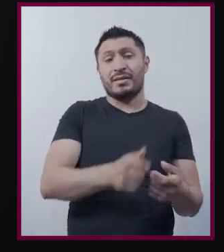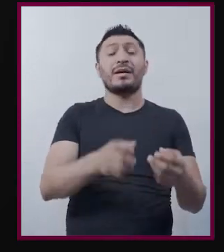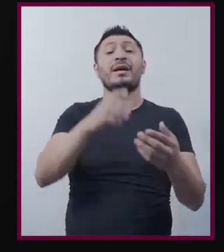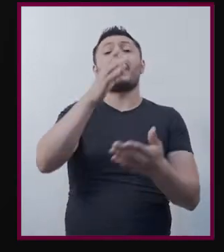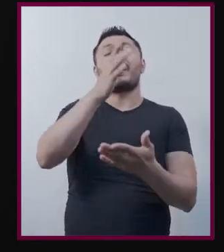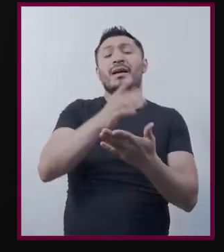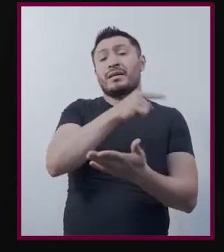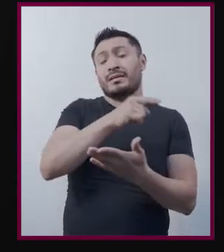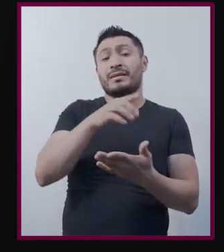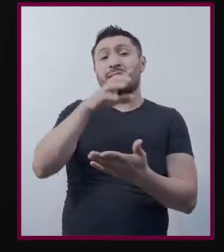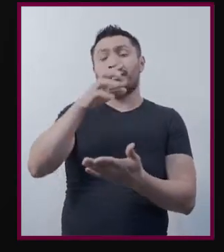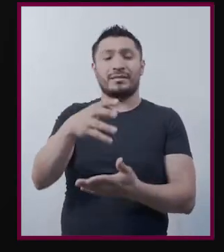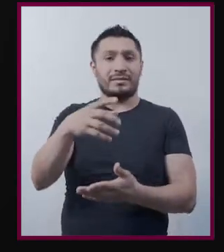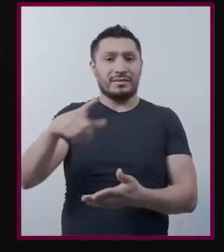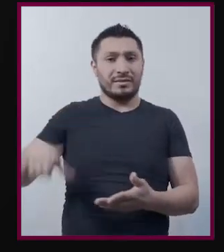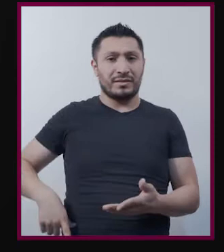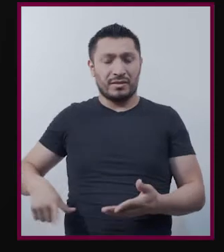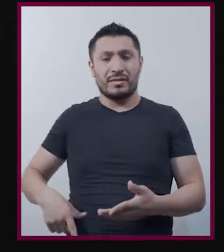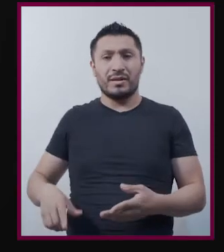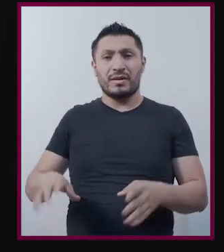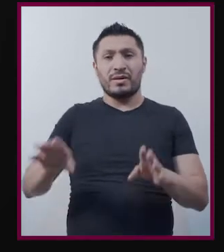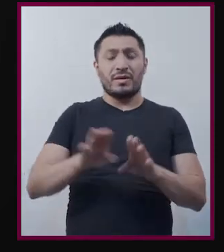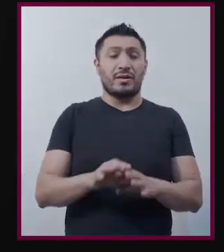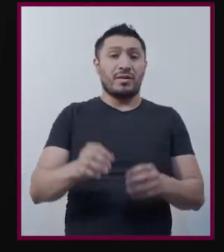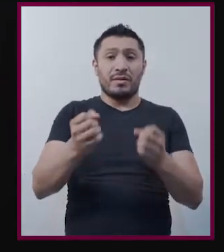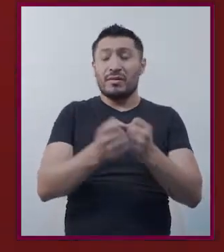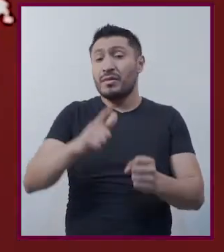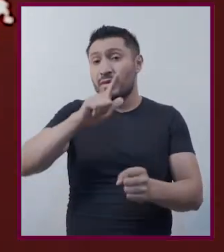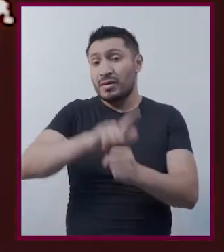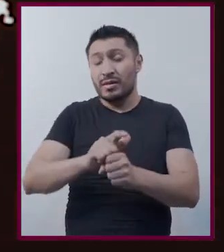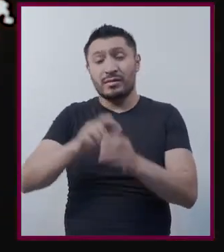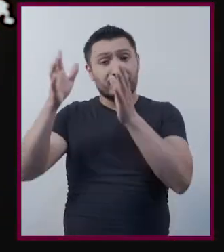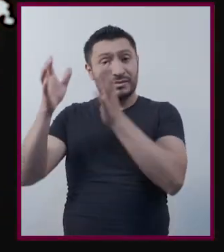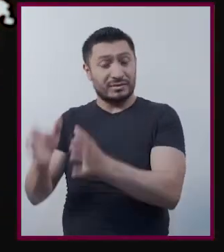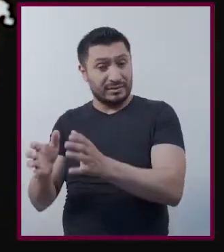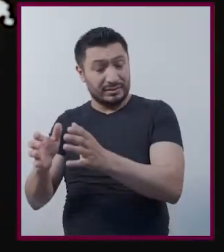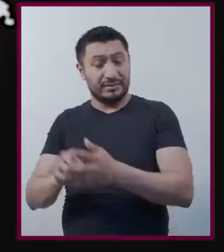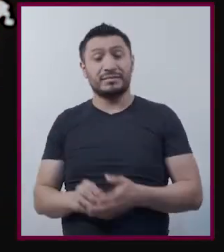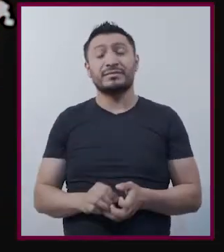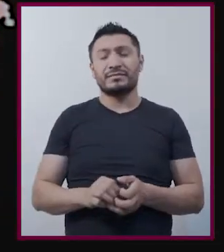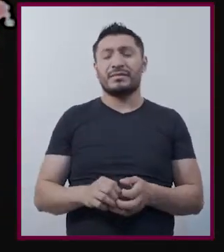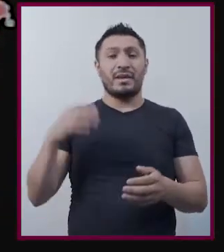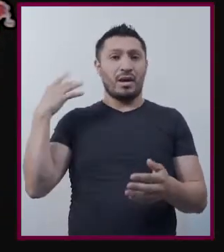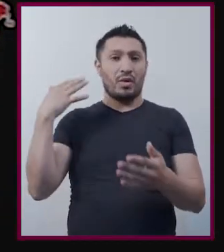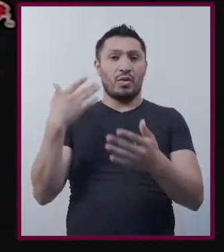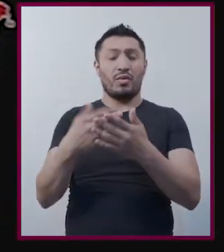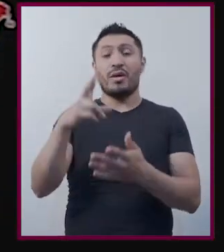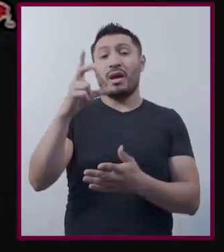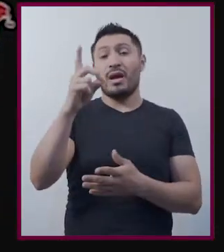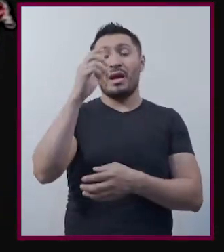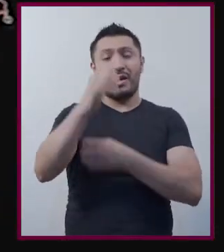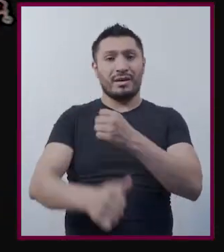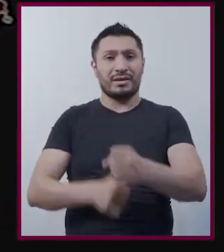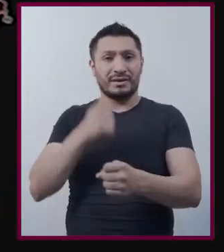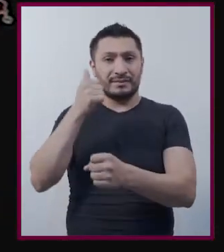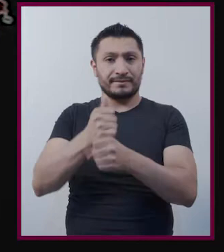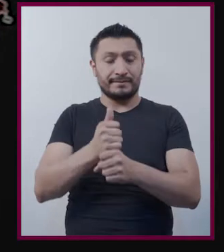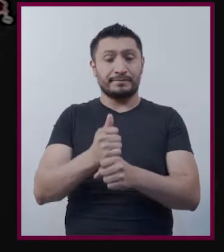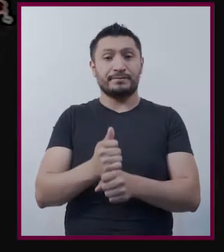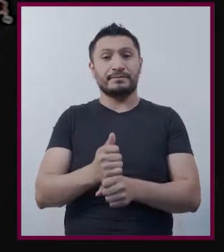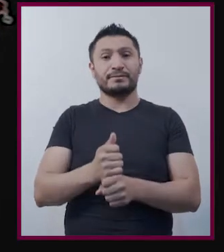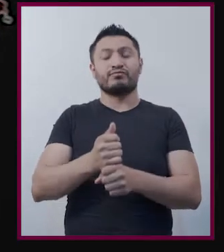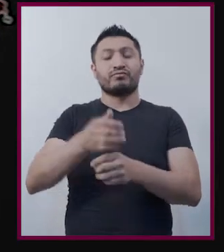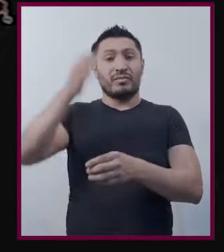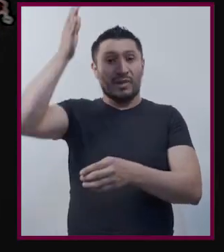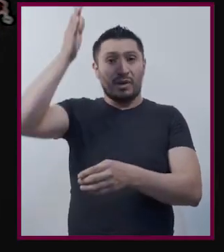Democrática Alemana, gobernada por un régimen socialista. Esto a lo largo de casi 30 años. El muro se